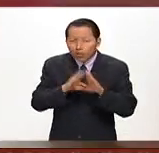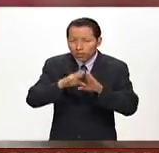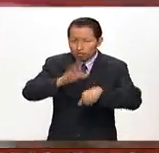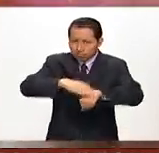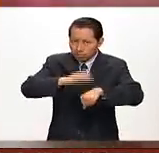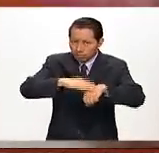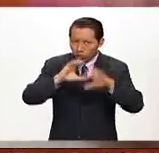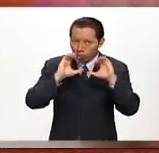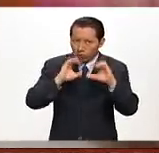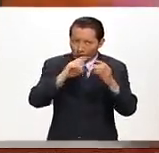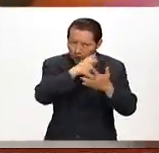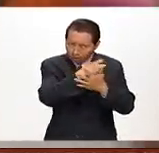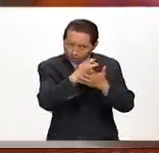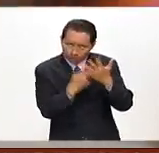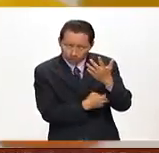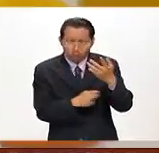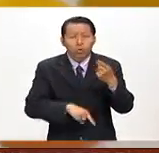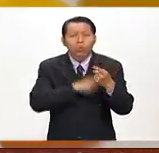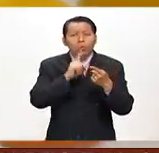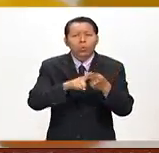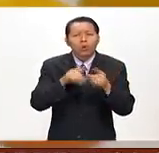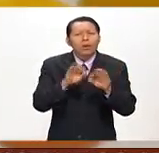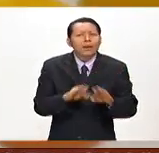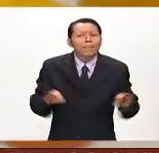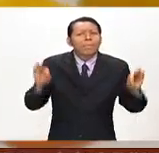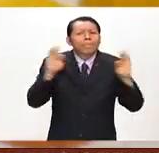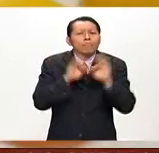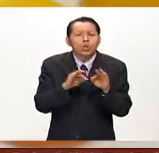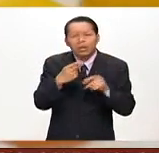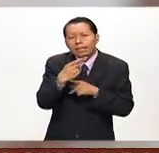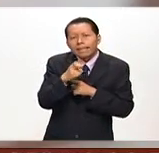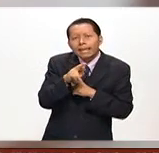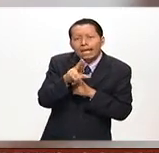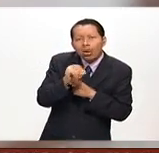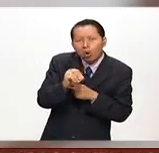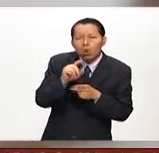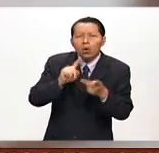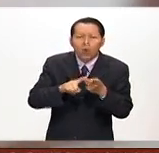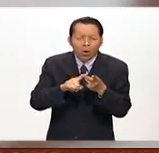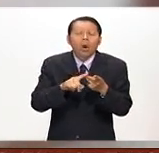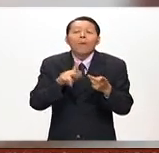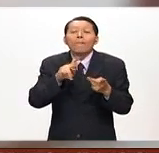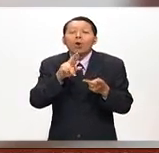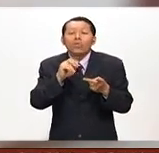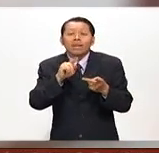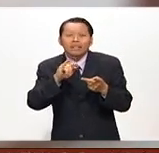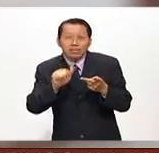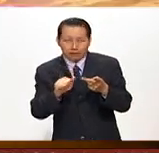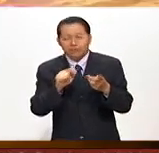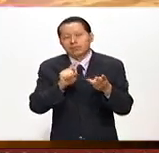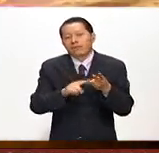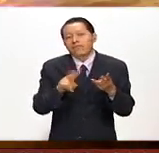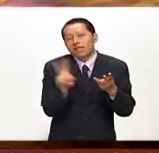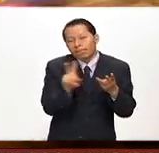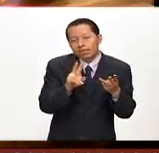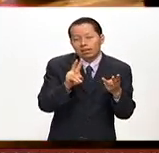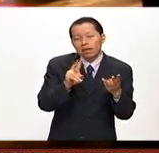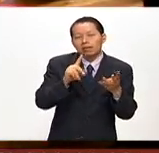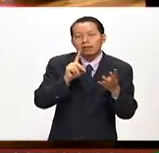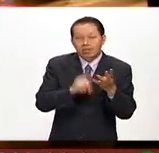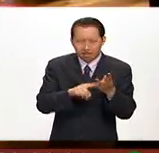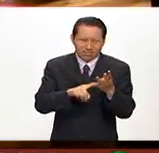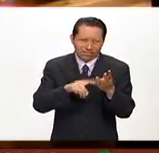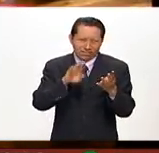consideraciones, principalmente mantener el consumo apropiado de hierro, proteínas, zinc, vitamina D, vitamina B12 y